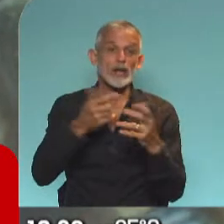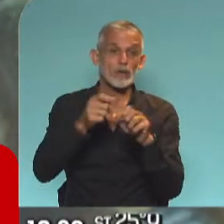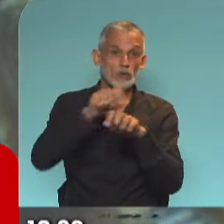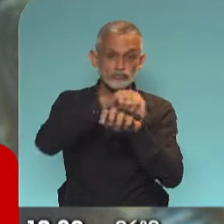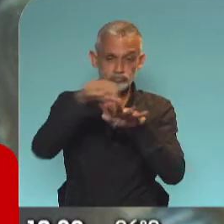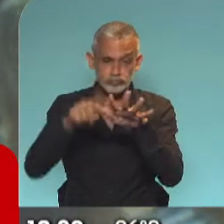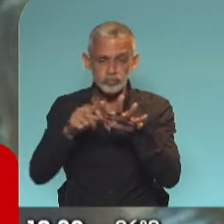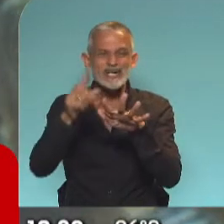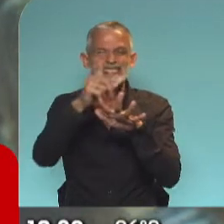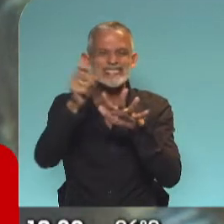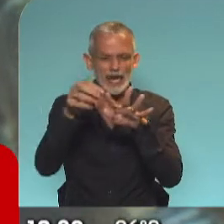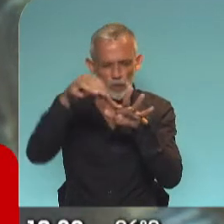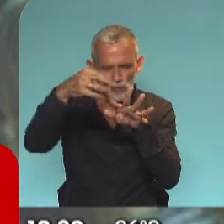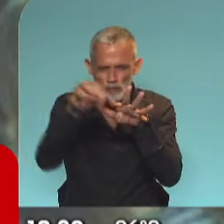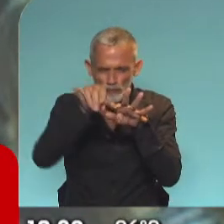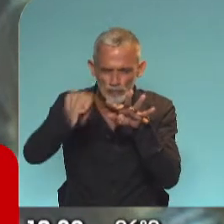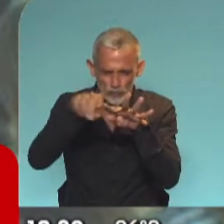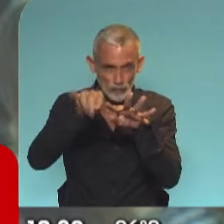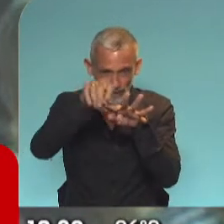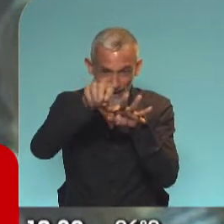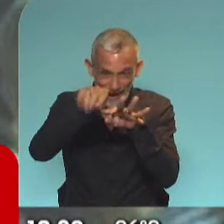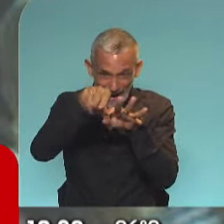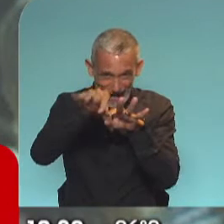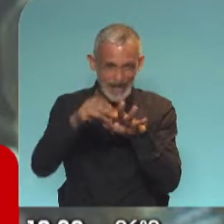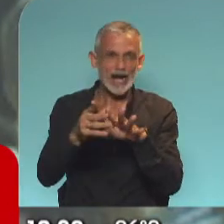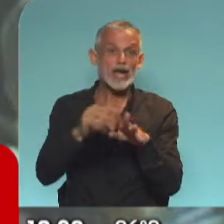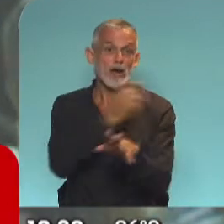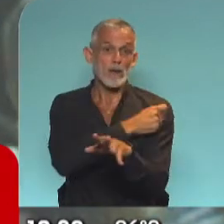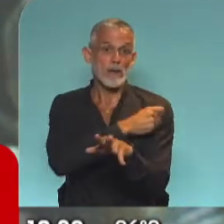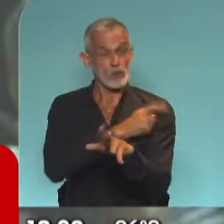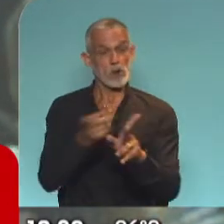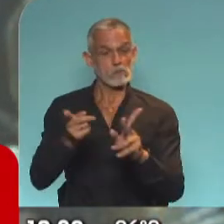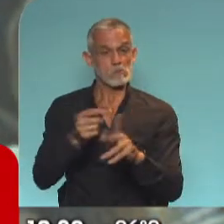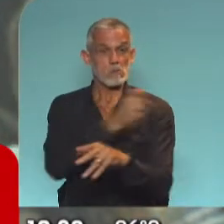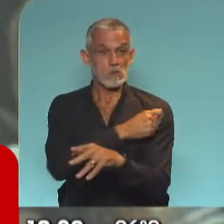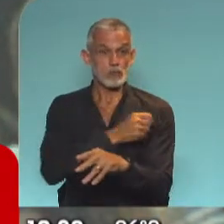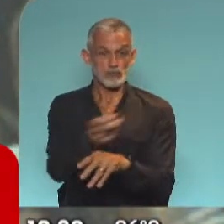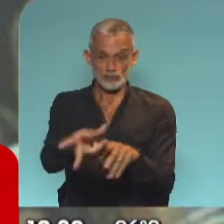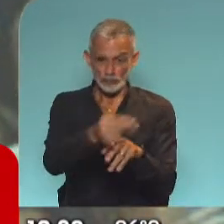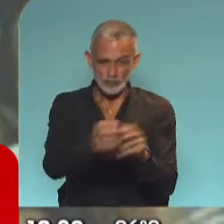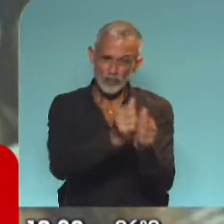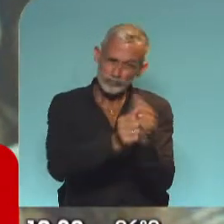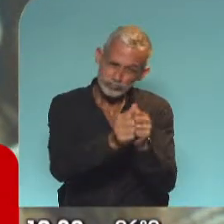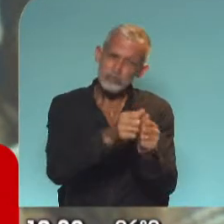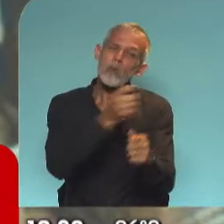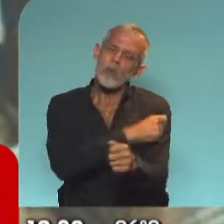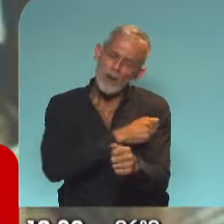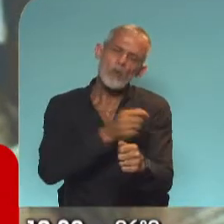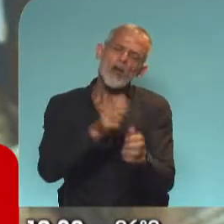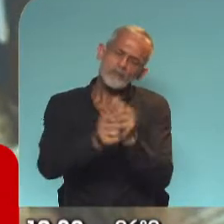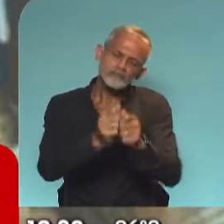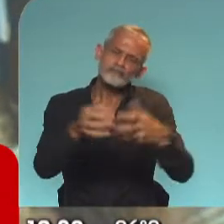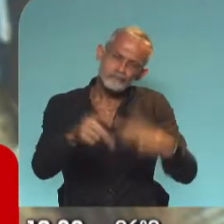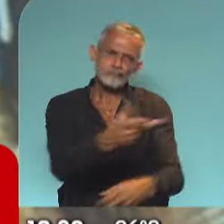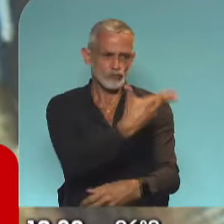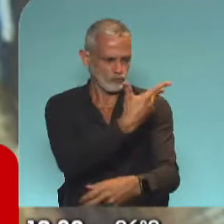Sí. ¿Sí? El organismo, cuando recibe la vacuna, si se hace con esas 100 proteínas, se hace la vacuna, el